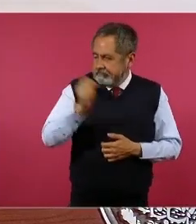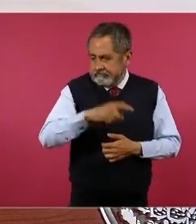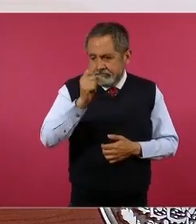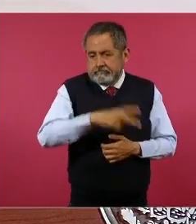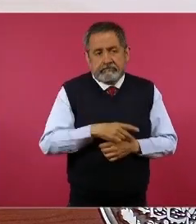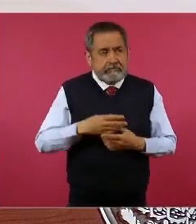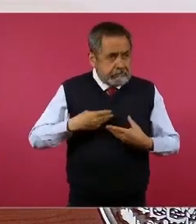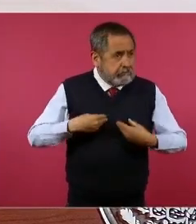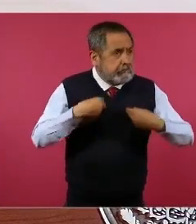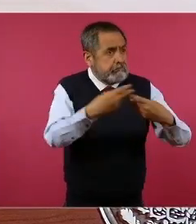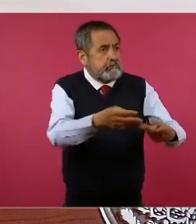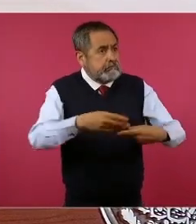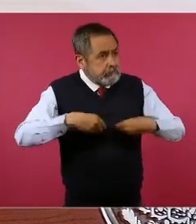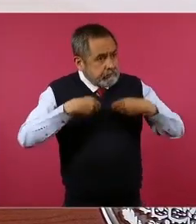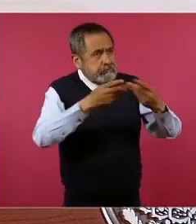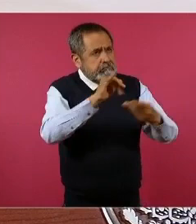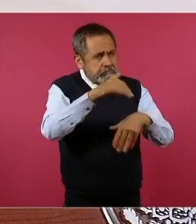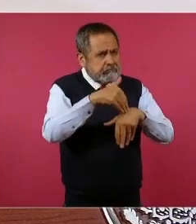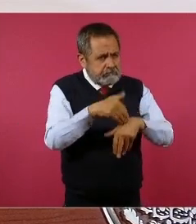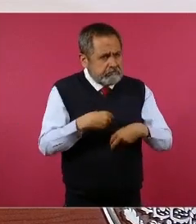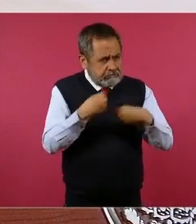de entregarlo.